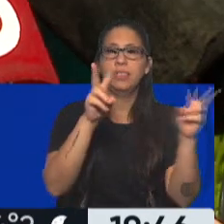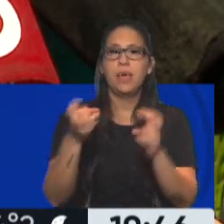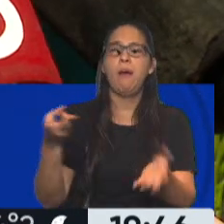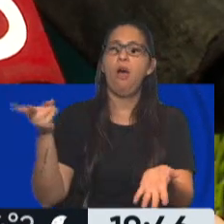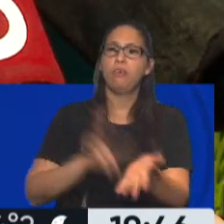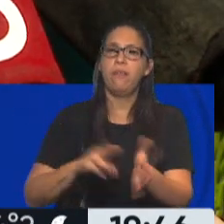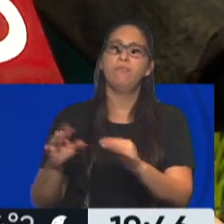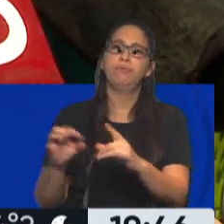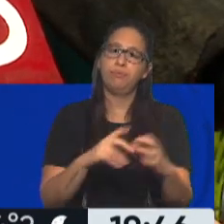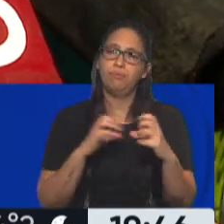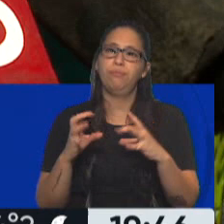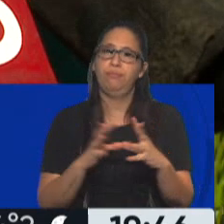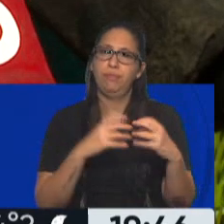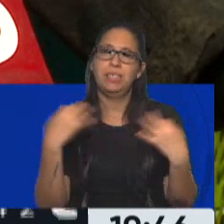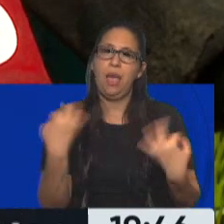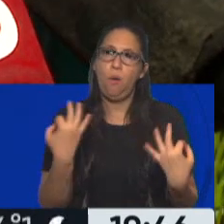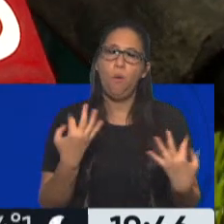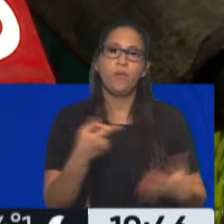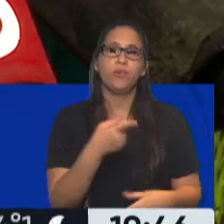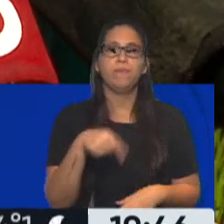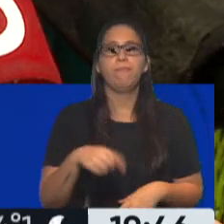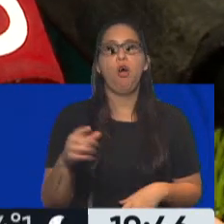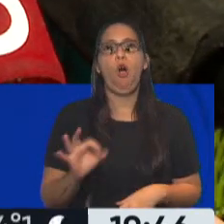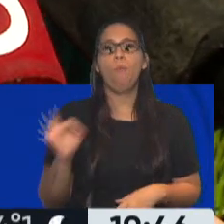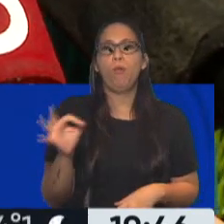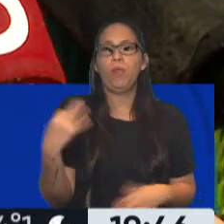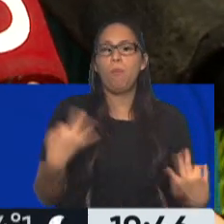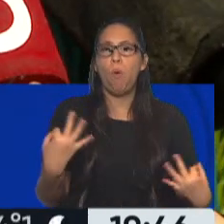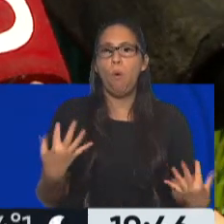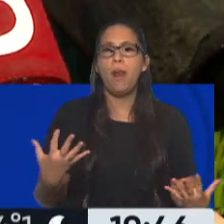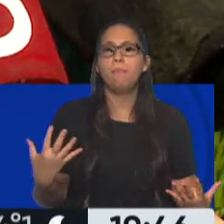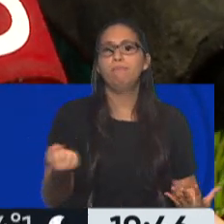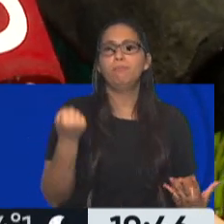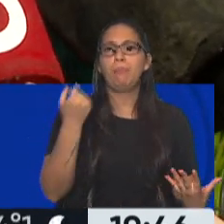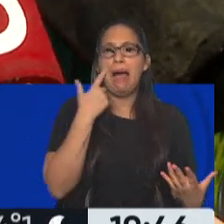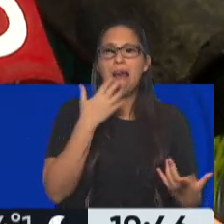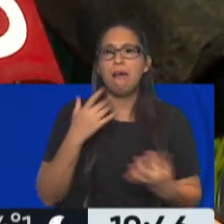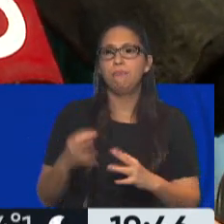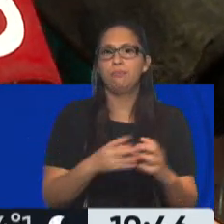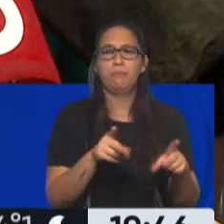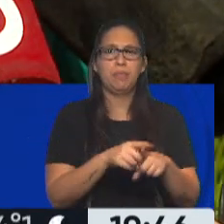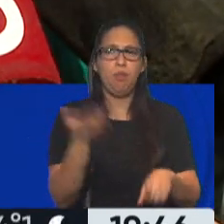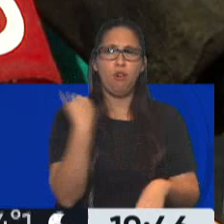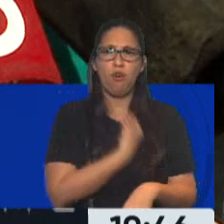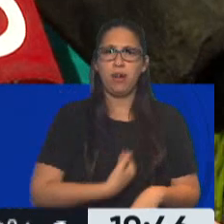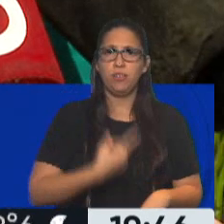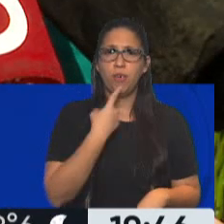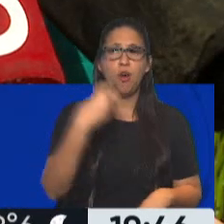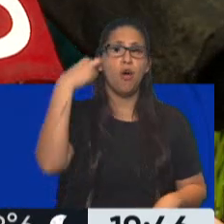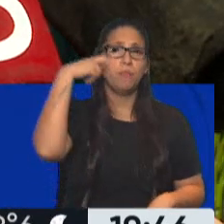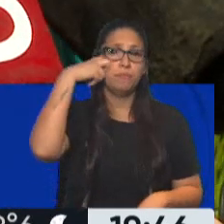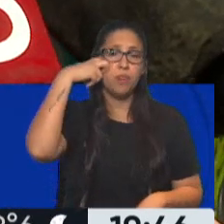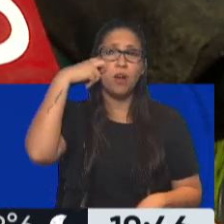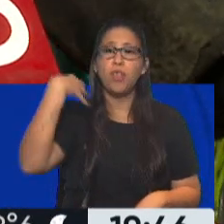nuevamente, así que nos parece que es una buena oportunidad. De alguna manera, como dijo ayer el presidente, ¿no? El Congreso tiene que fijar las